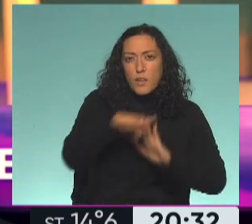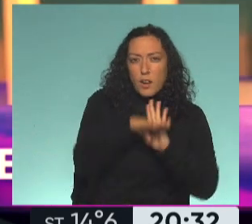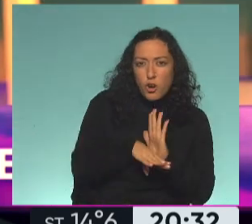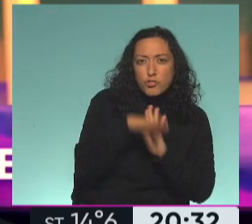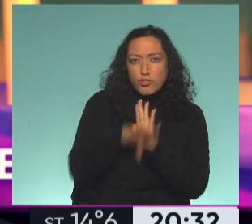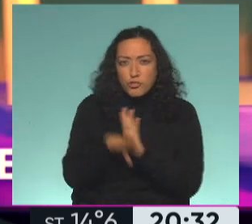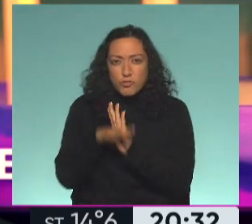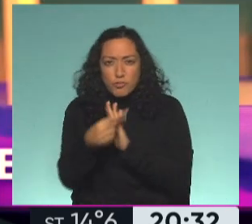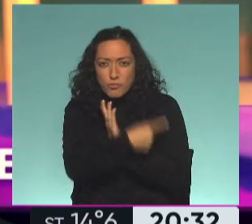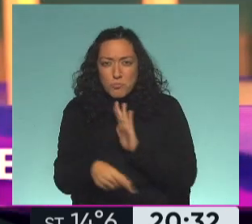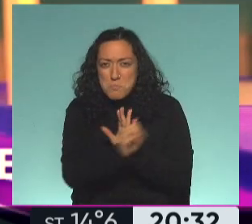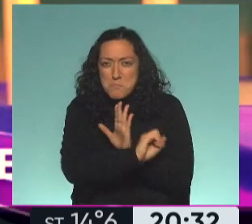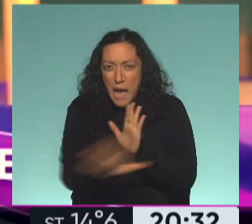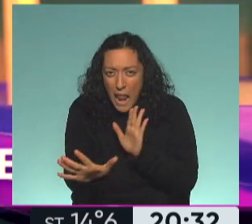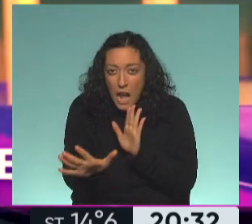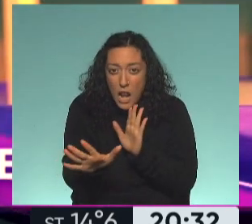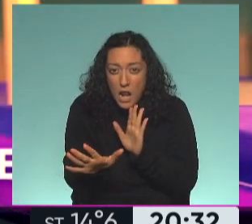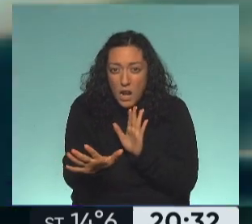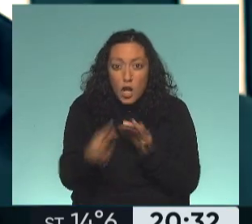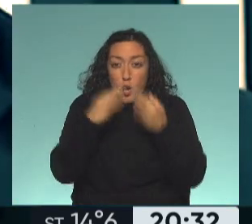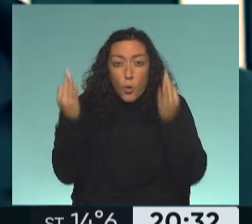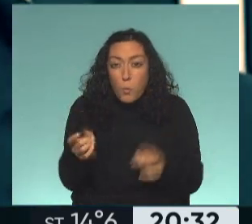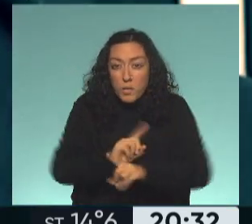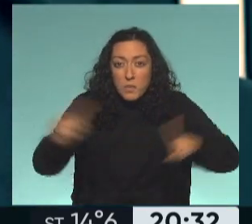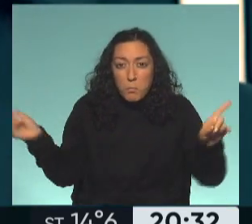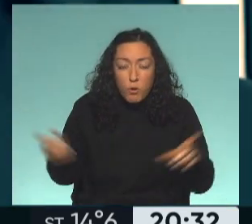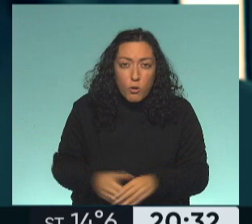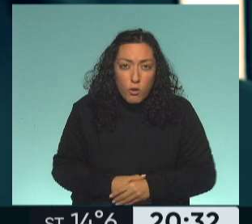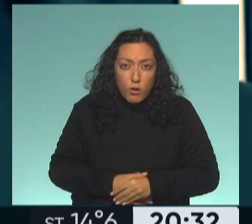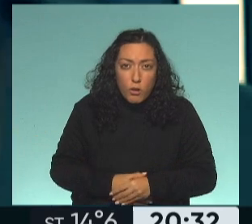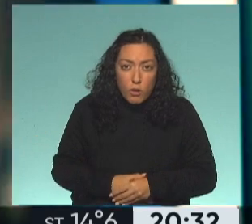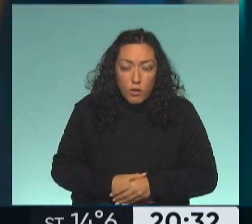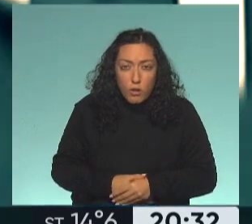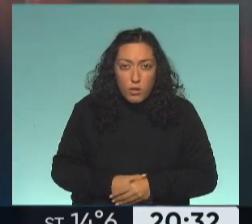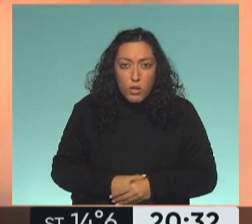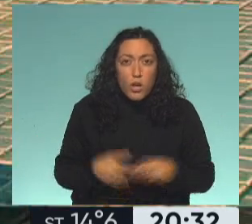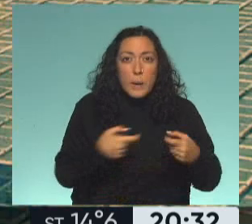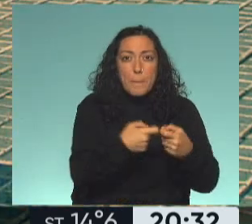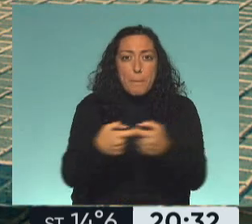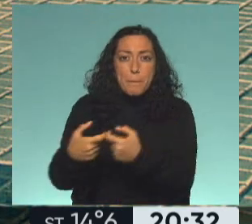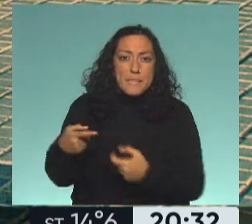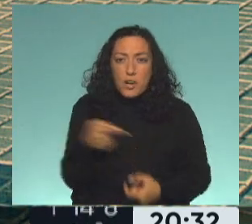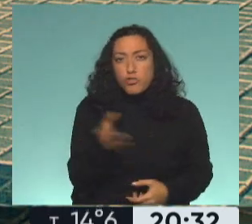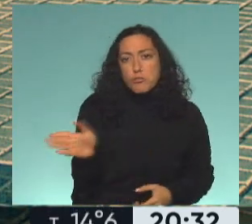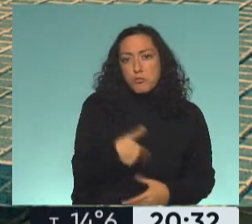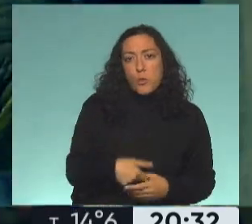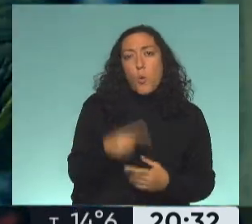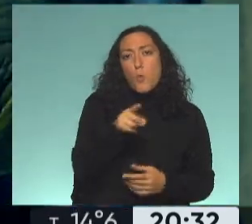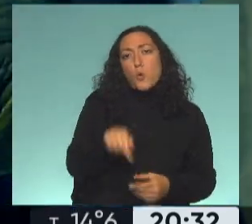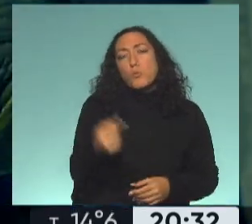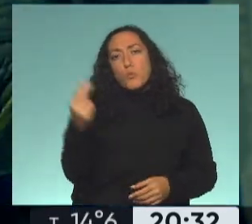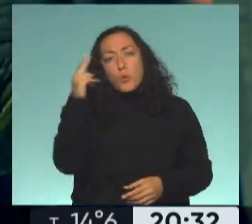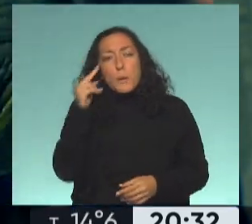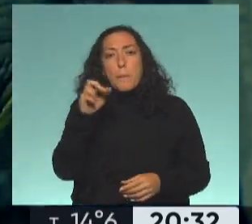malo, ni siquiera se aplica. O sea, y todo es antiempresa. Solamente el 1.9 del PBI se